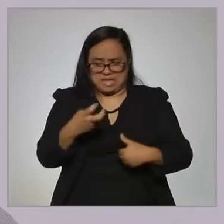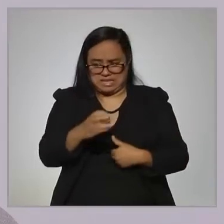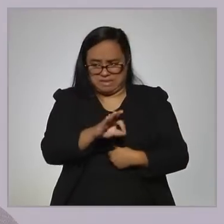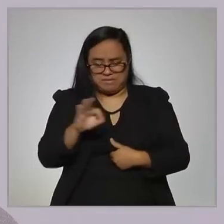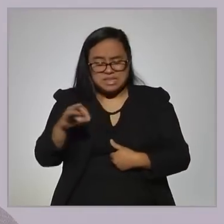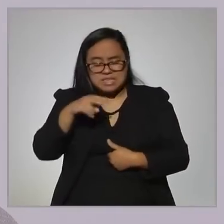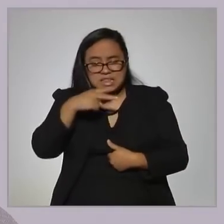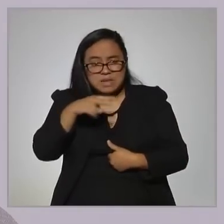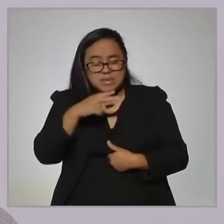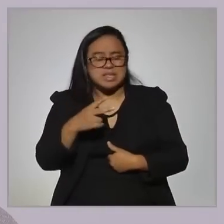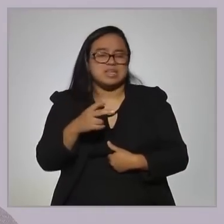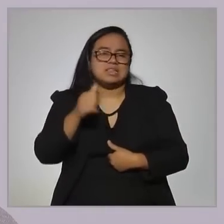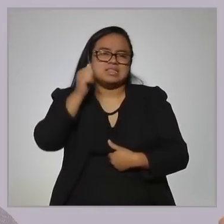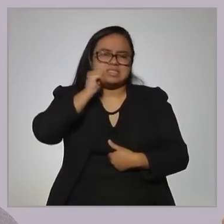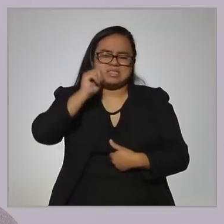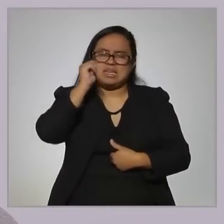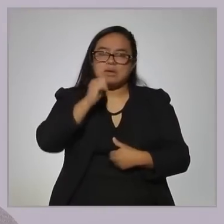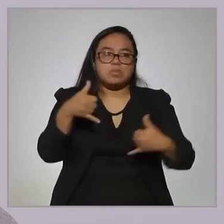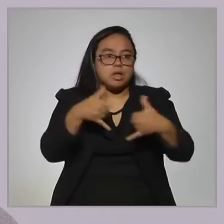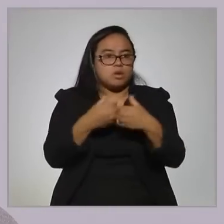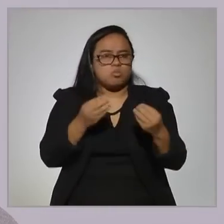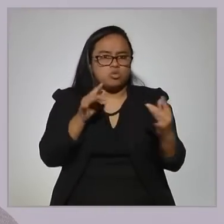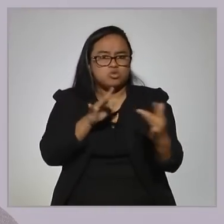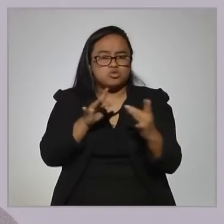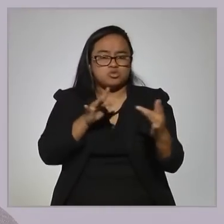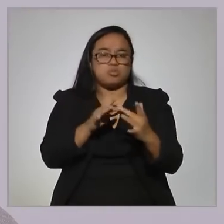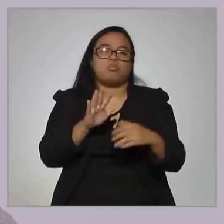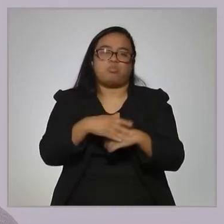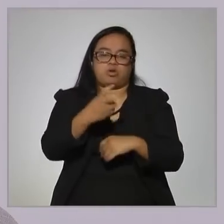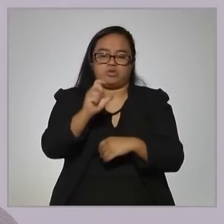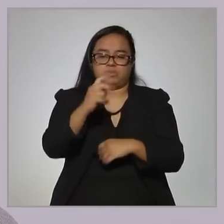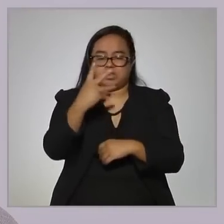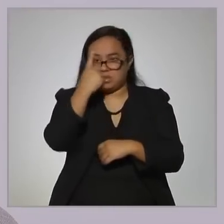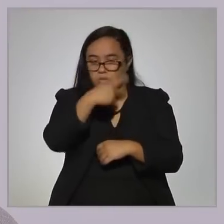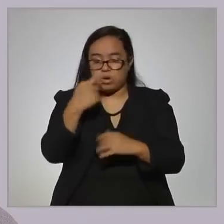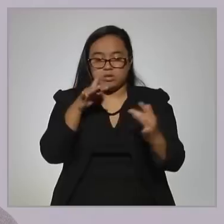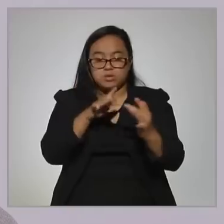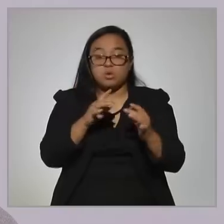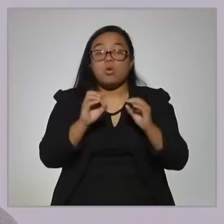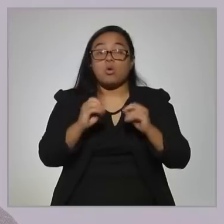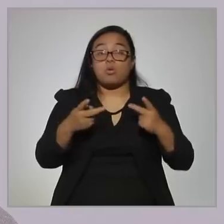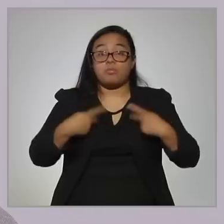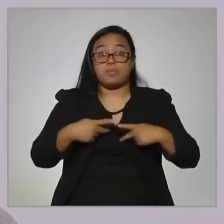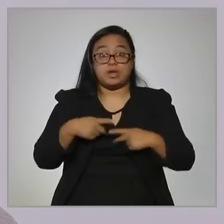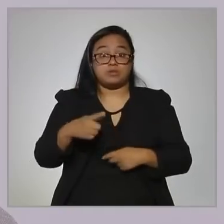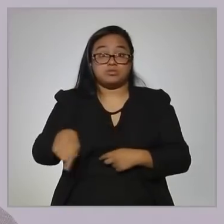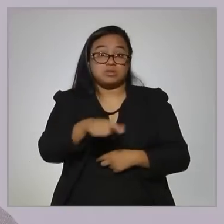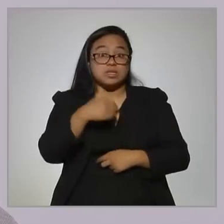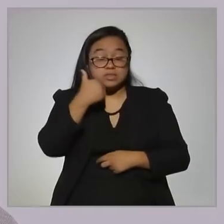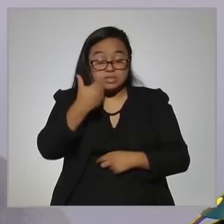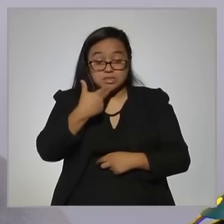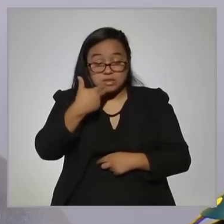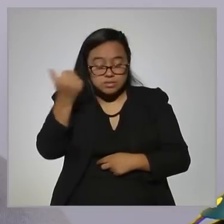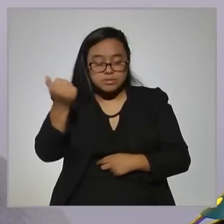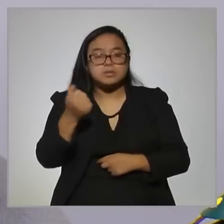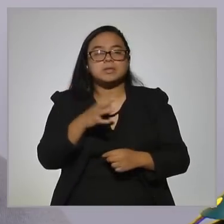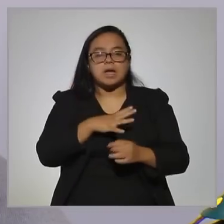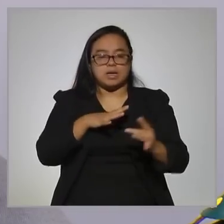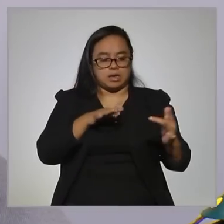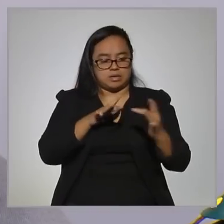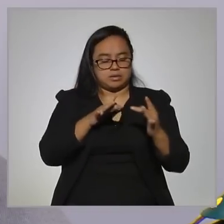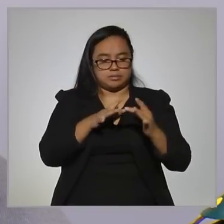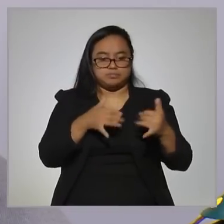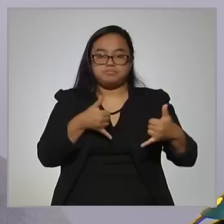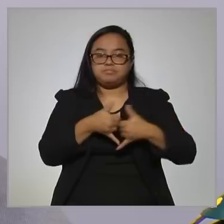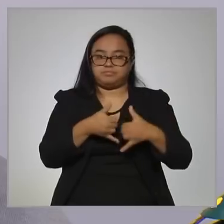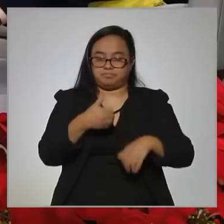por eso es 24/7. También están las líneas de apoyo para las personas que tienen deseo de suicidarse, ¿no? Y creo que